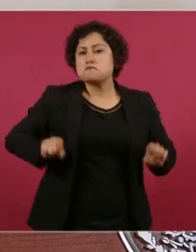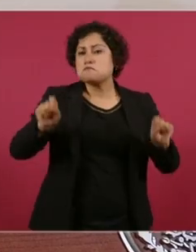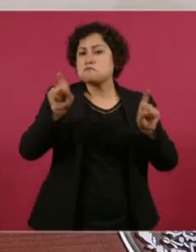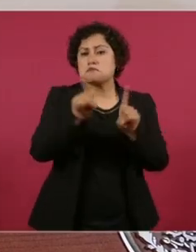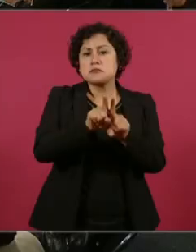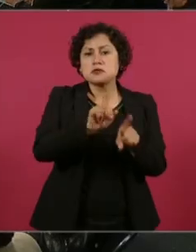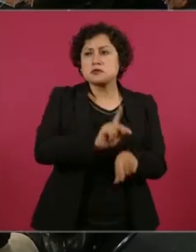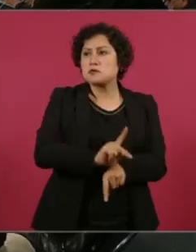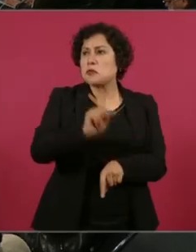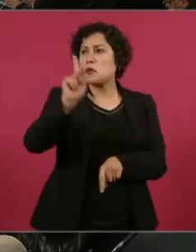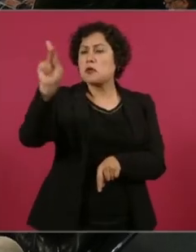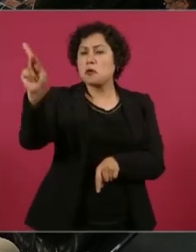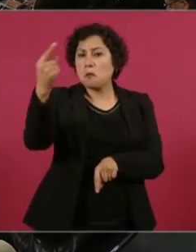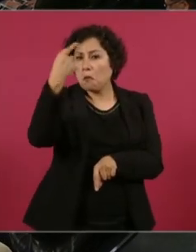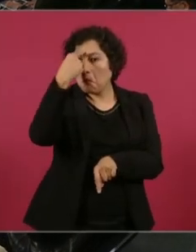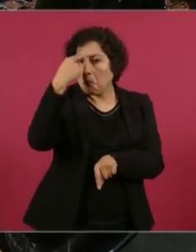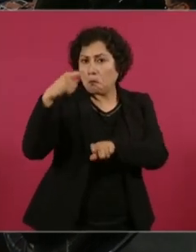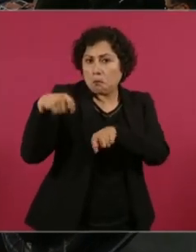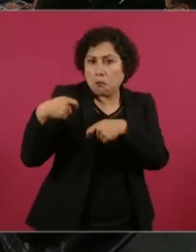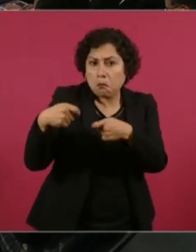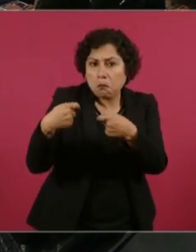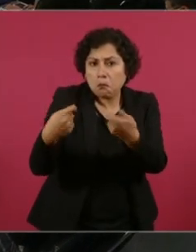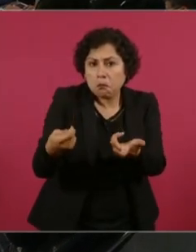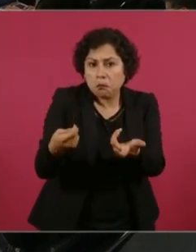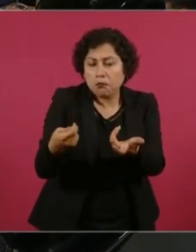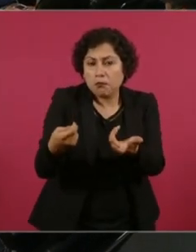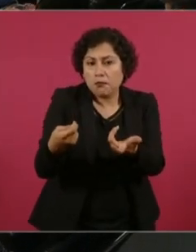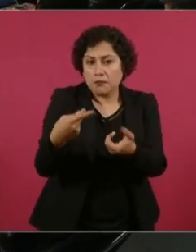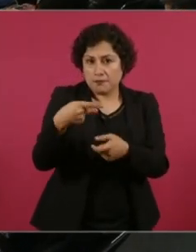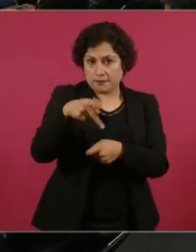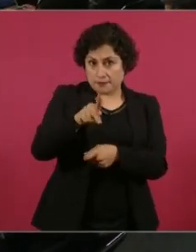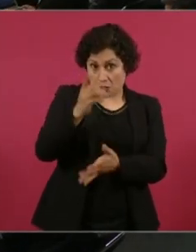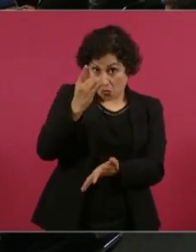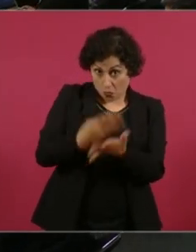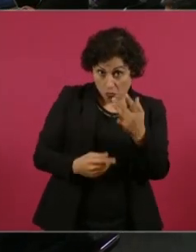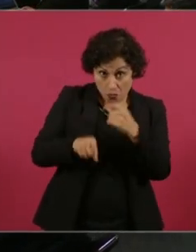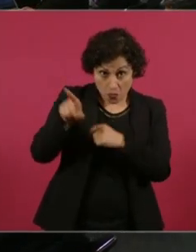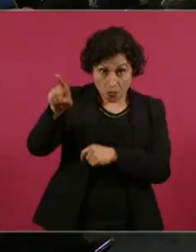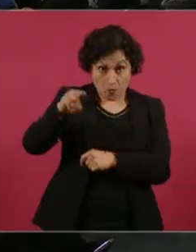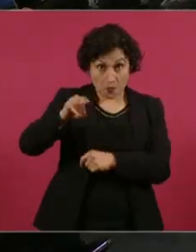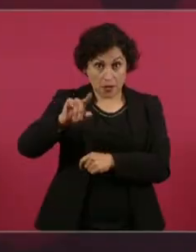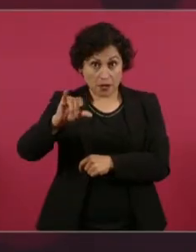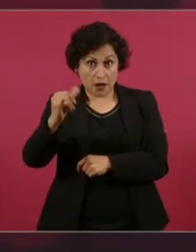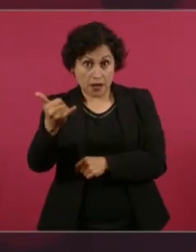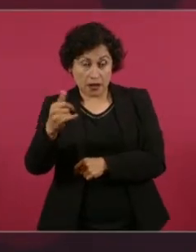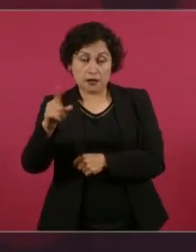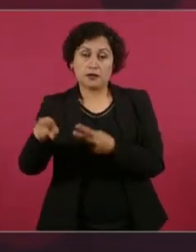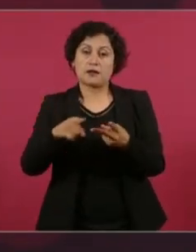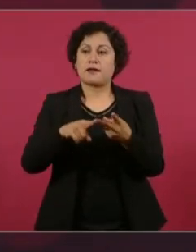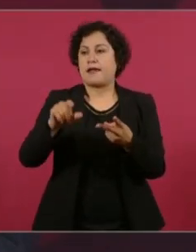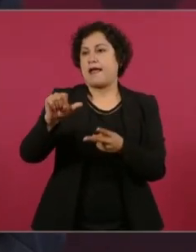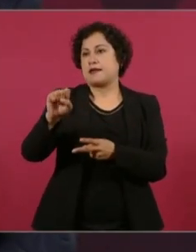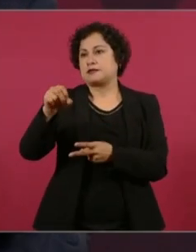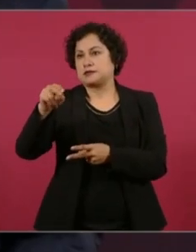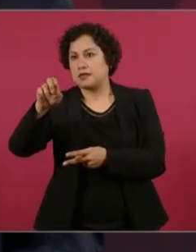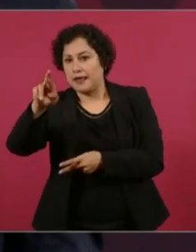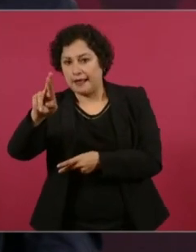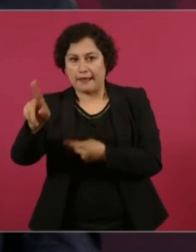pero no solo es Milei, ¿sí? Es Aznar,